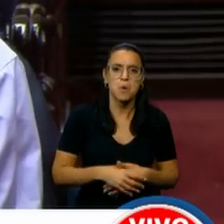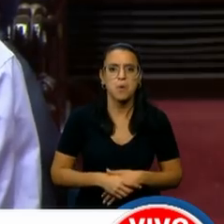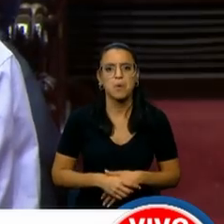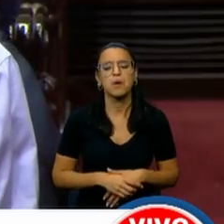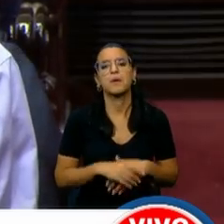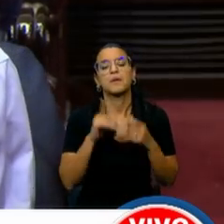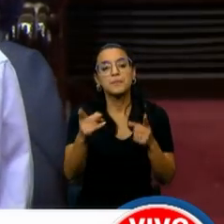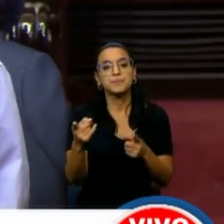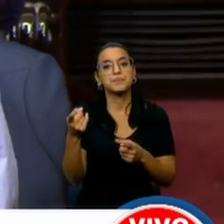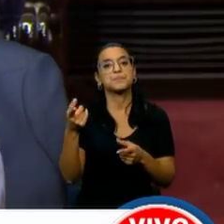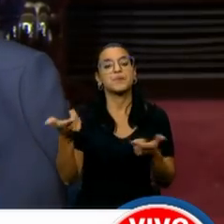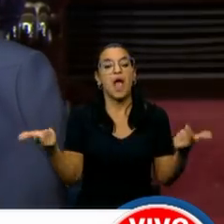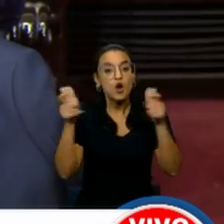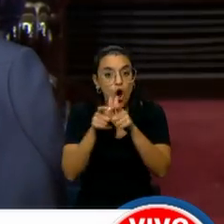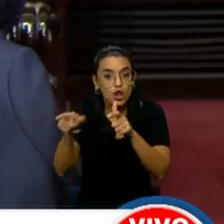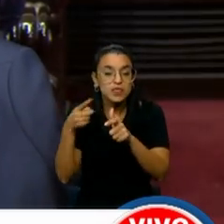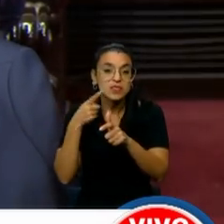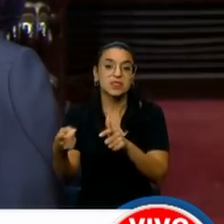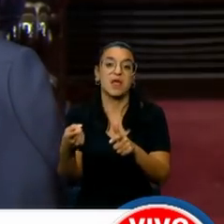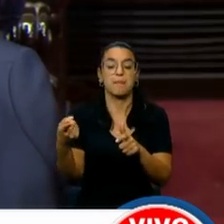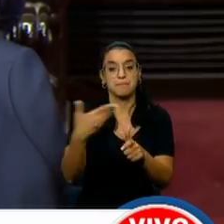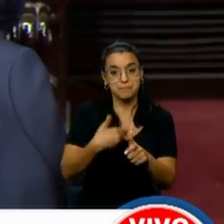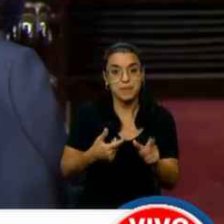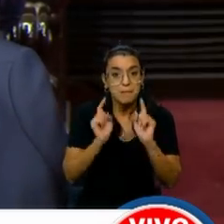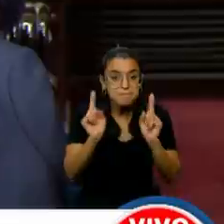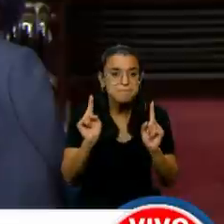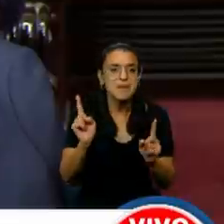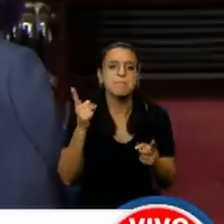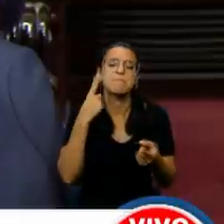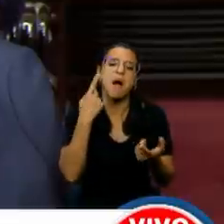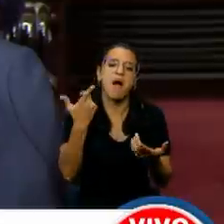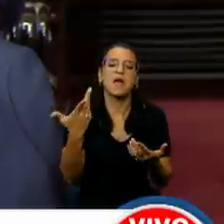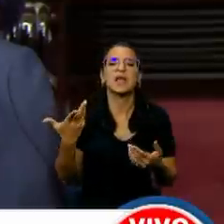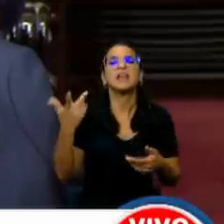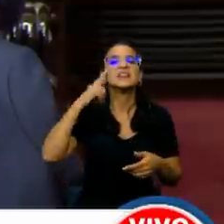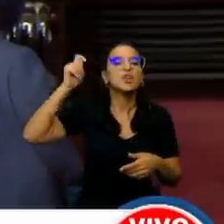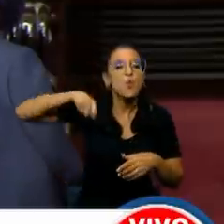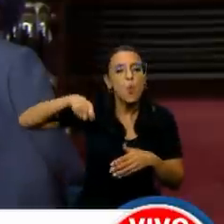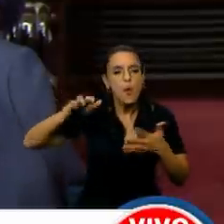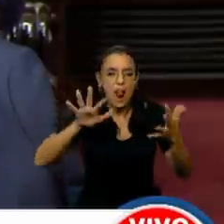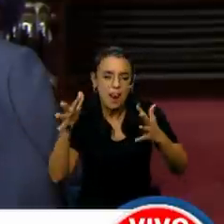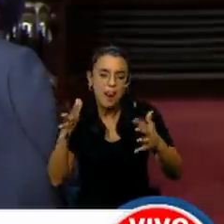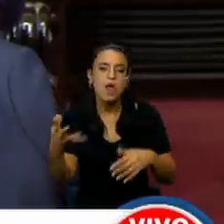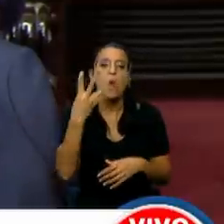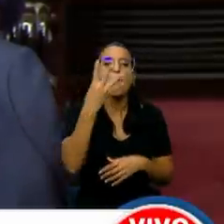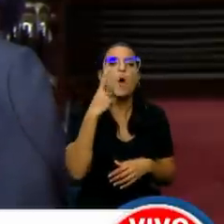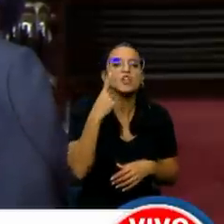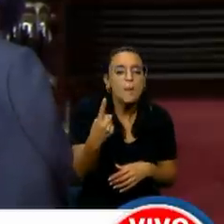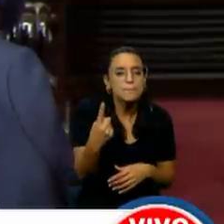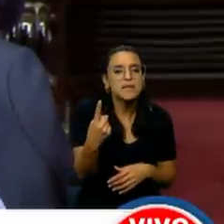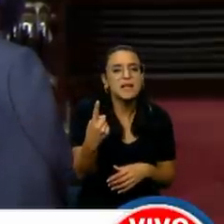la corte tiene presidente según la propia estimación del tribunal 4000